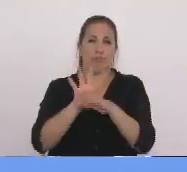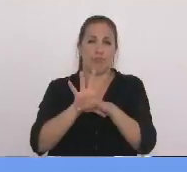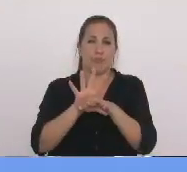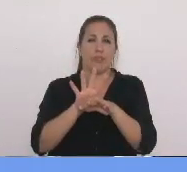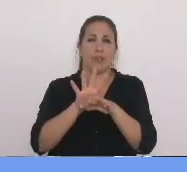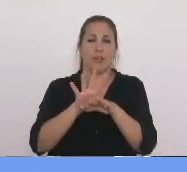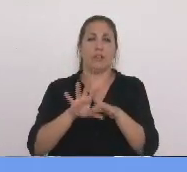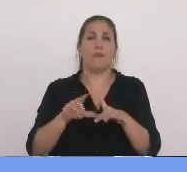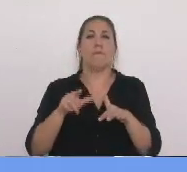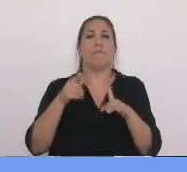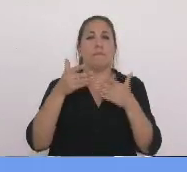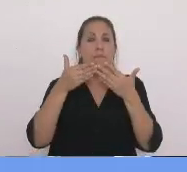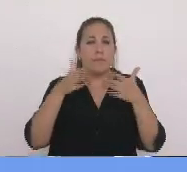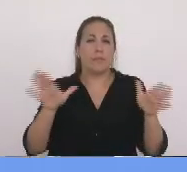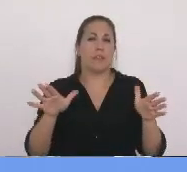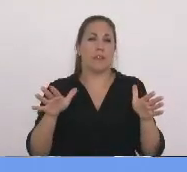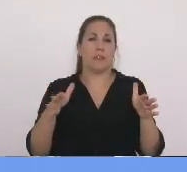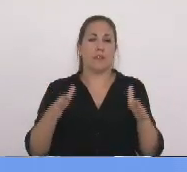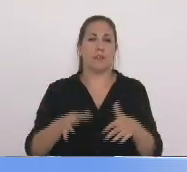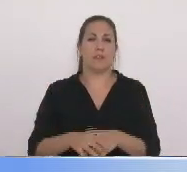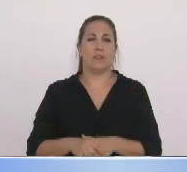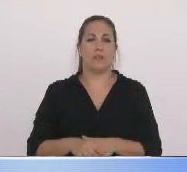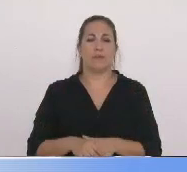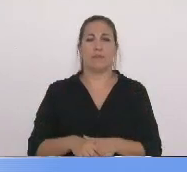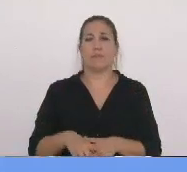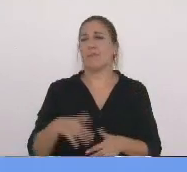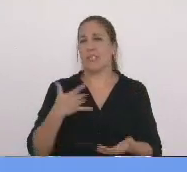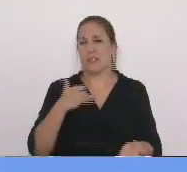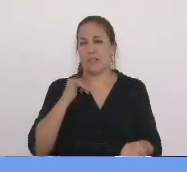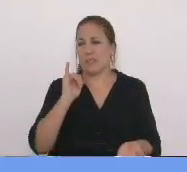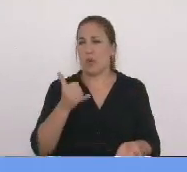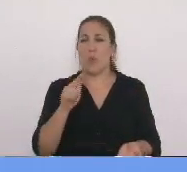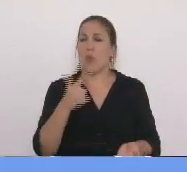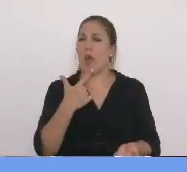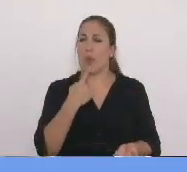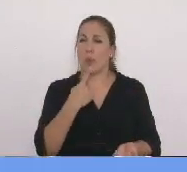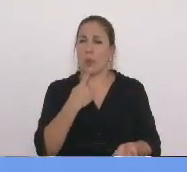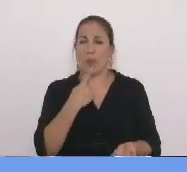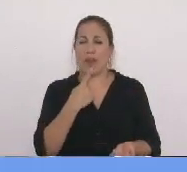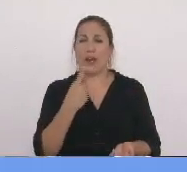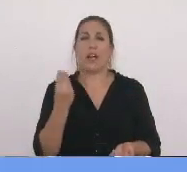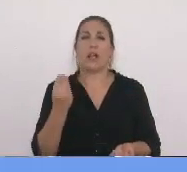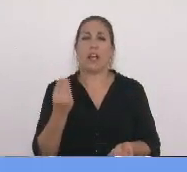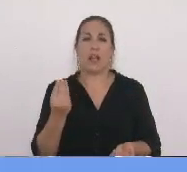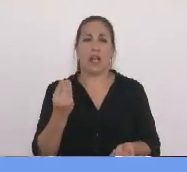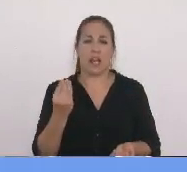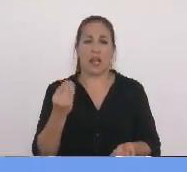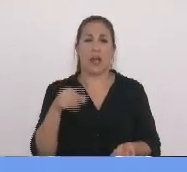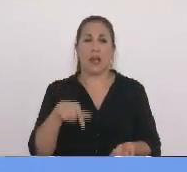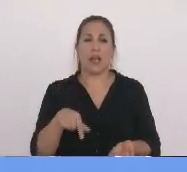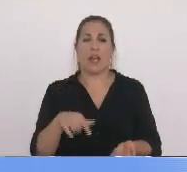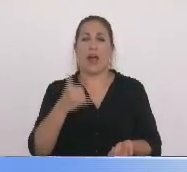abierto más eficaz no cabe duda que agregar que estos desaciertos